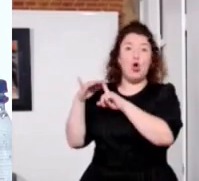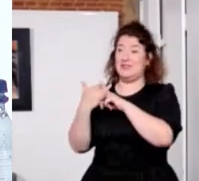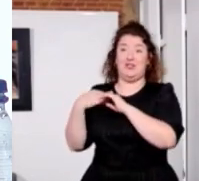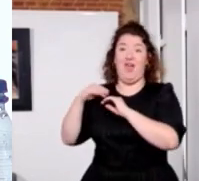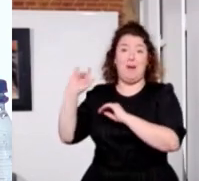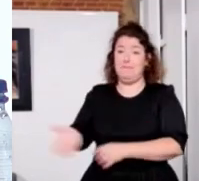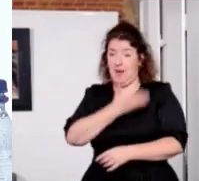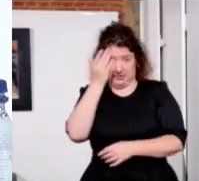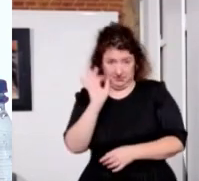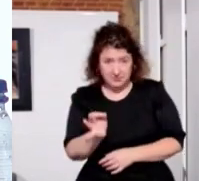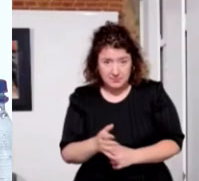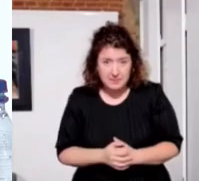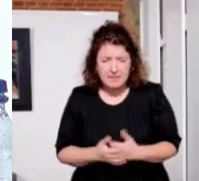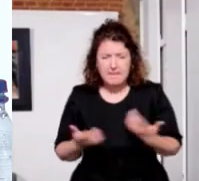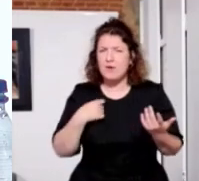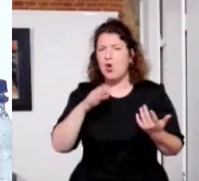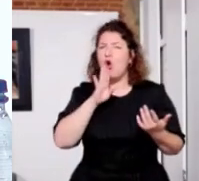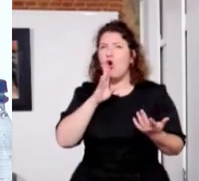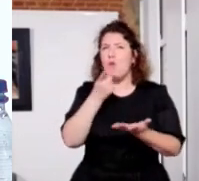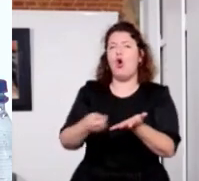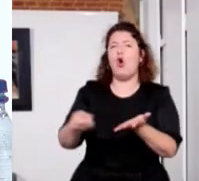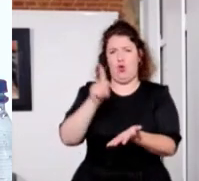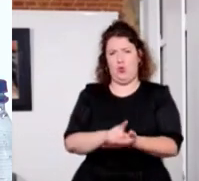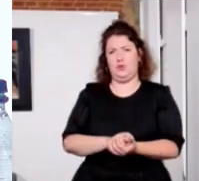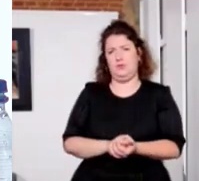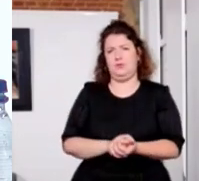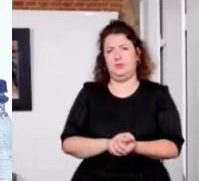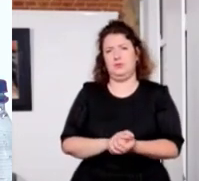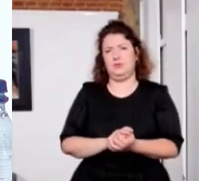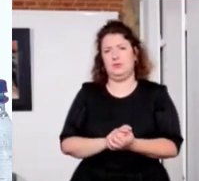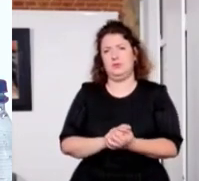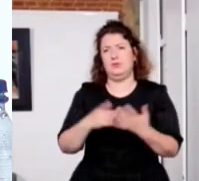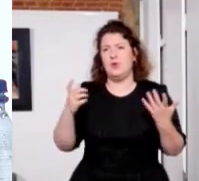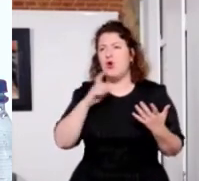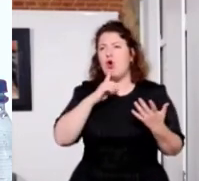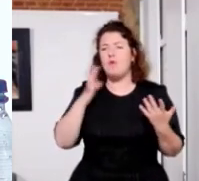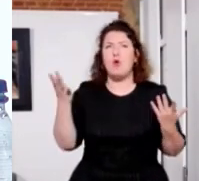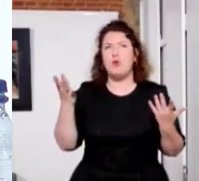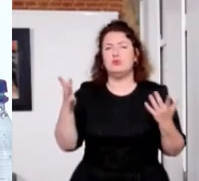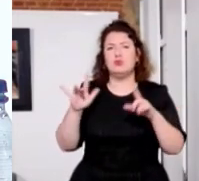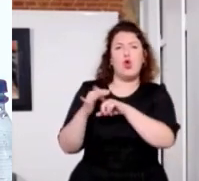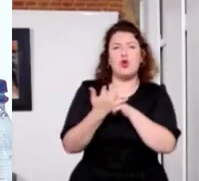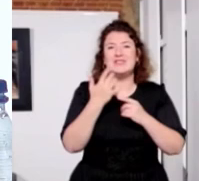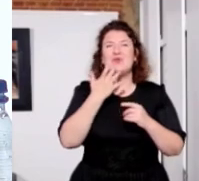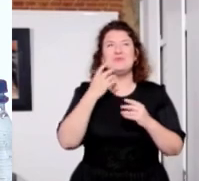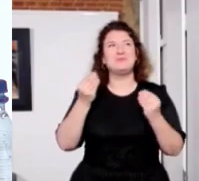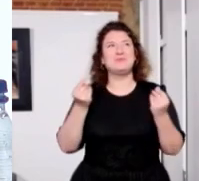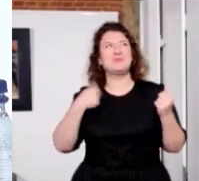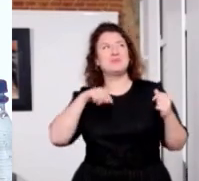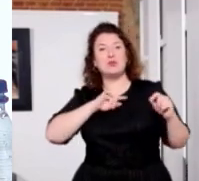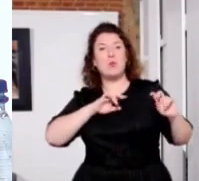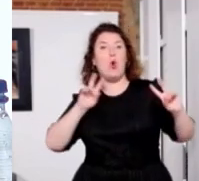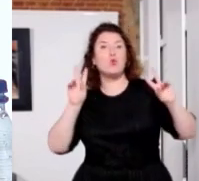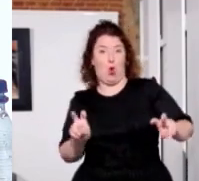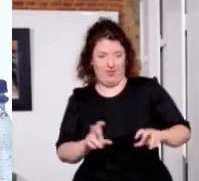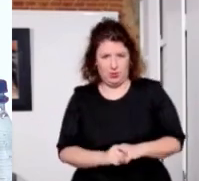ha variado. ¿Cómo repetir eso en un contexto, no cómo repetir, sino cómo recrearlo en un contexto novedoso, ¿no? Y ahí es donde